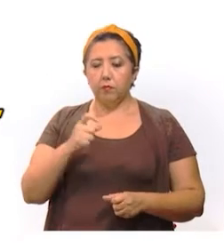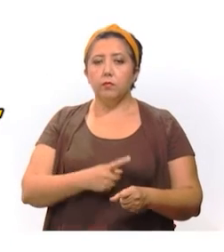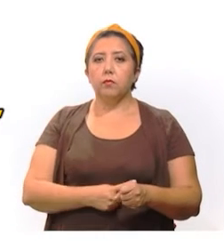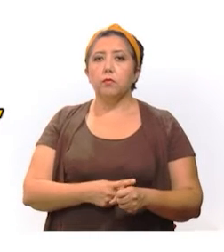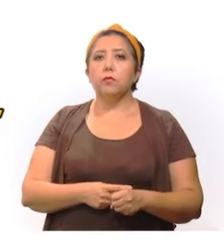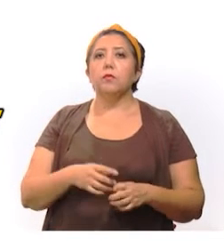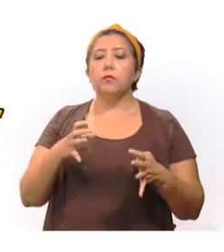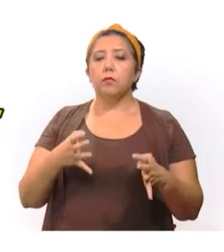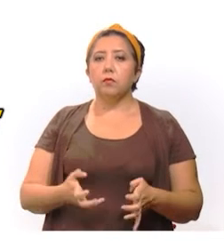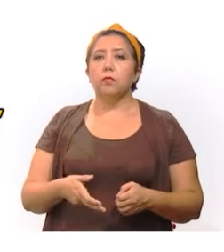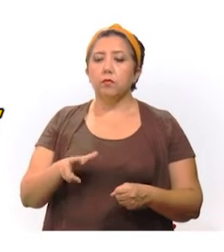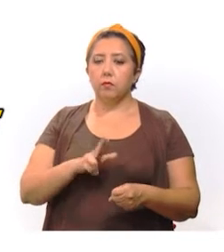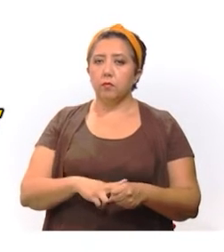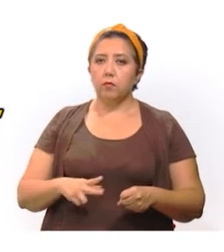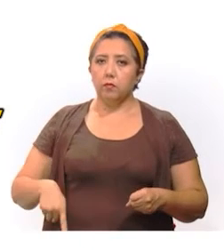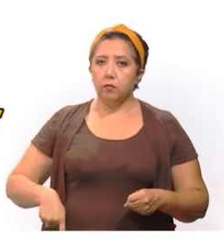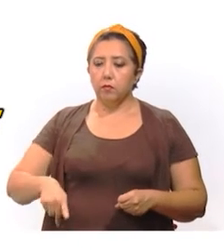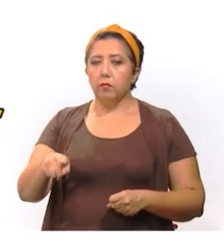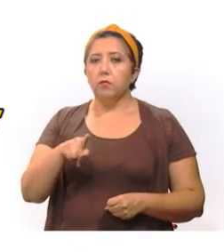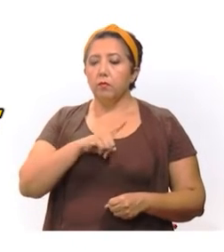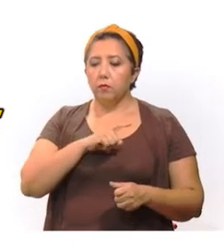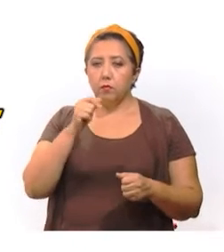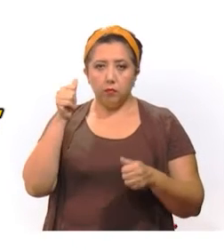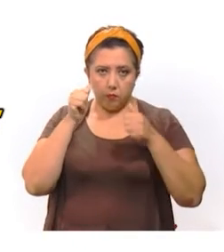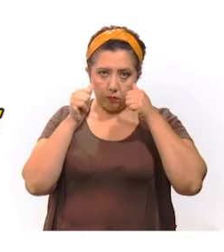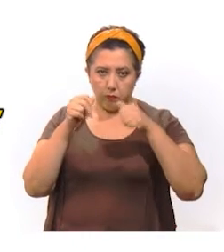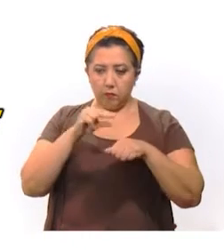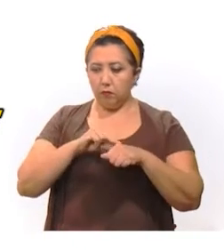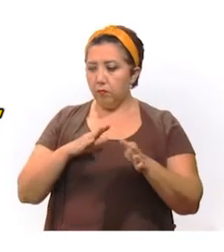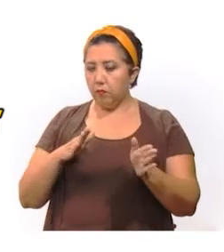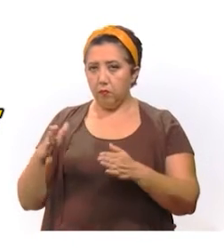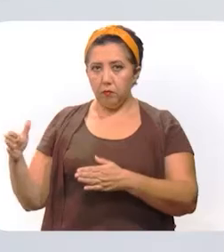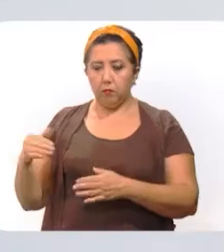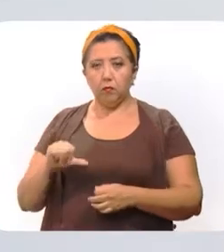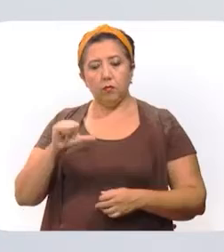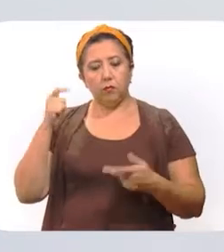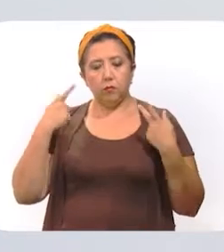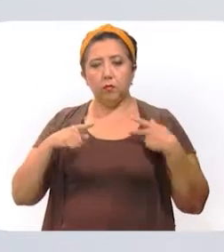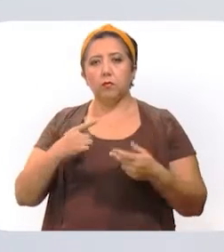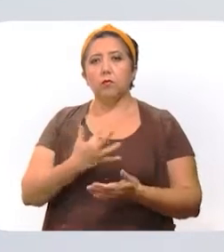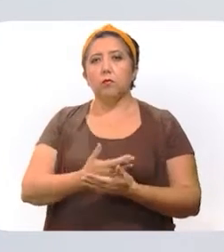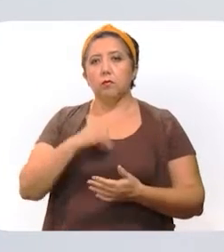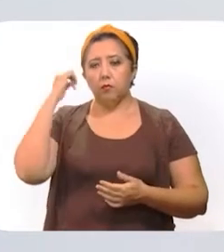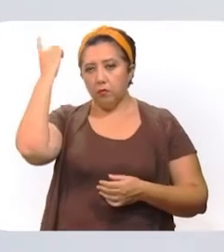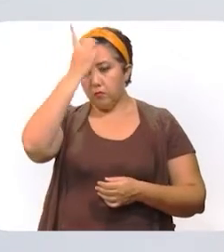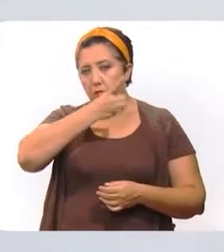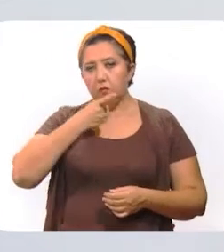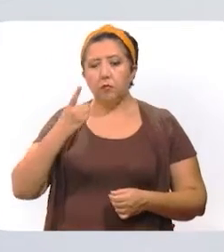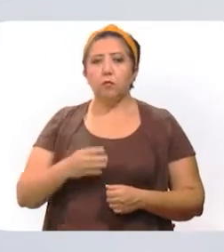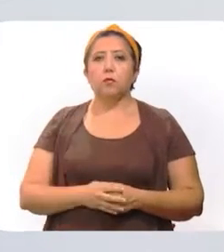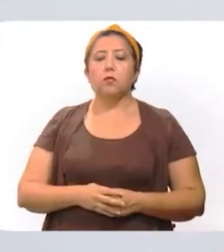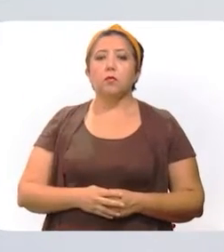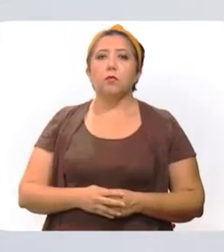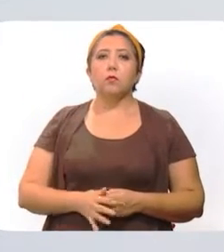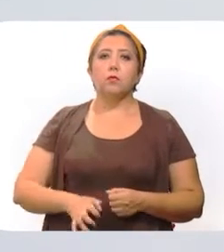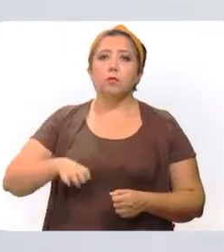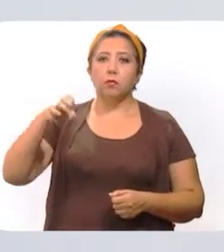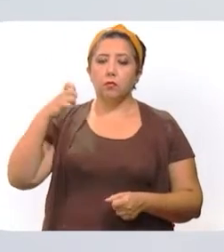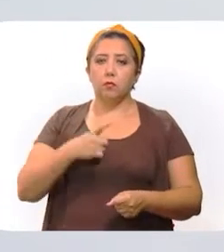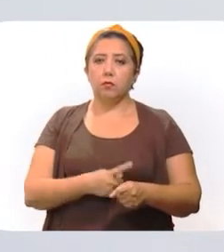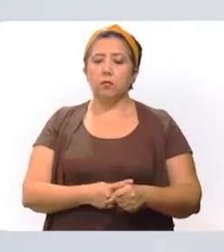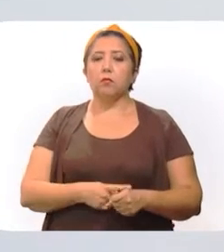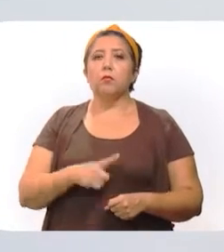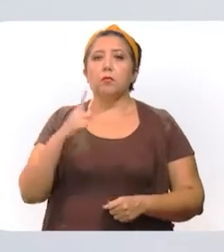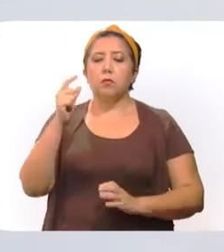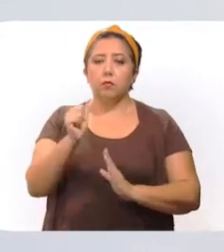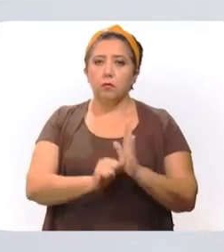de los casos positivos están en hospitales públicos y en aislamiento total. Hay otros pacientes a la espera de diagnóstico. El